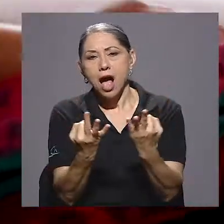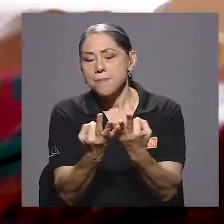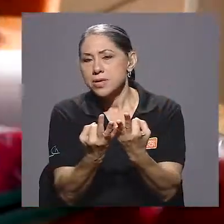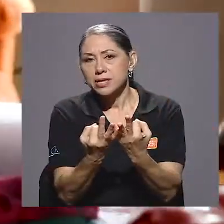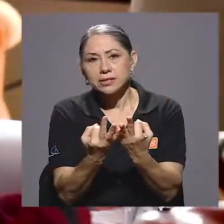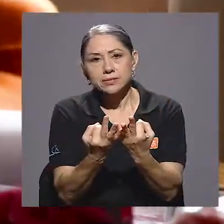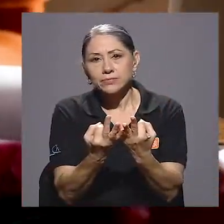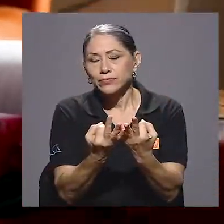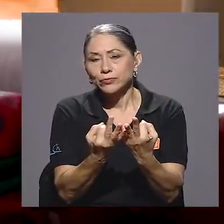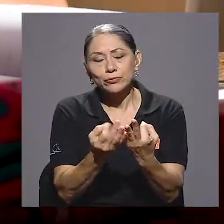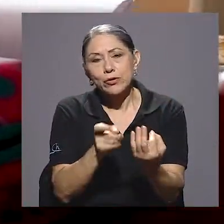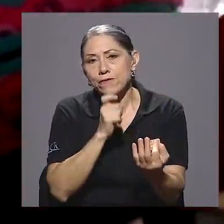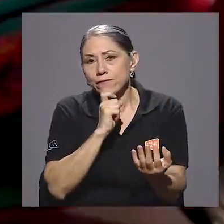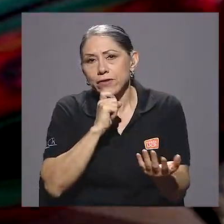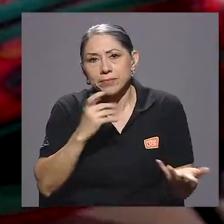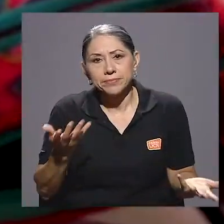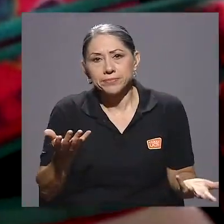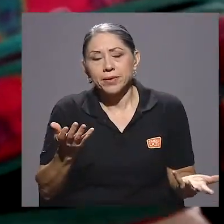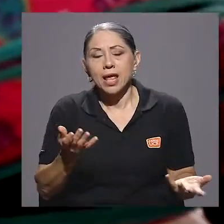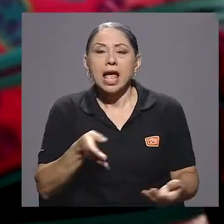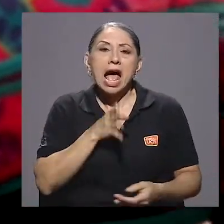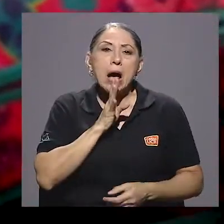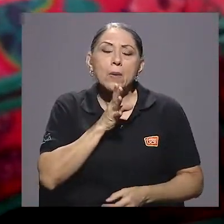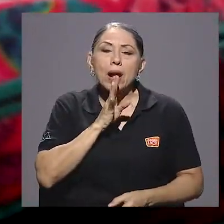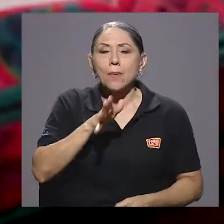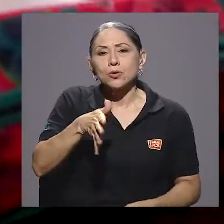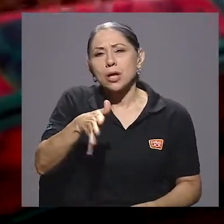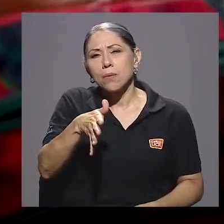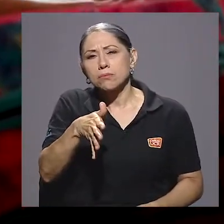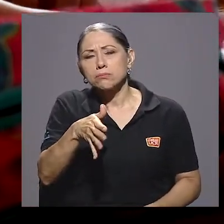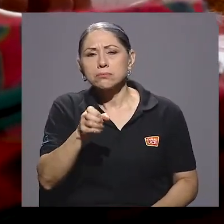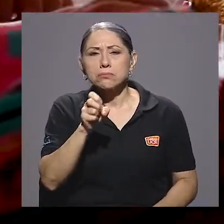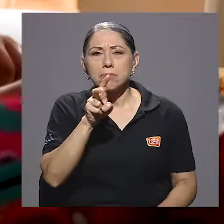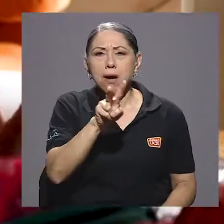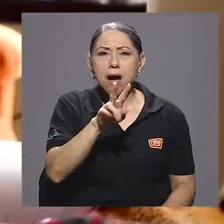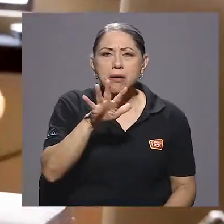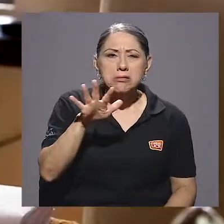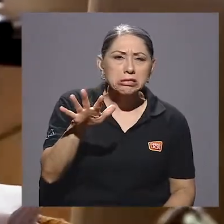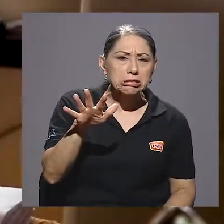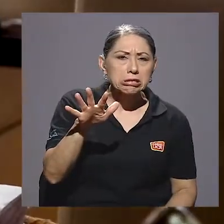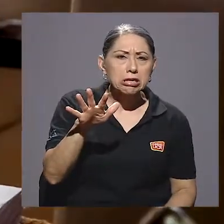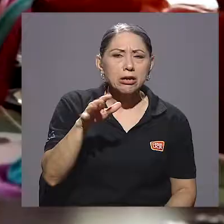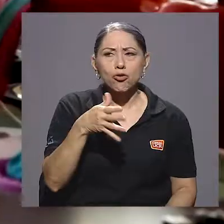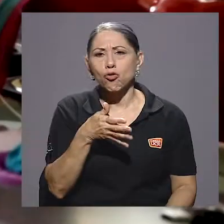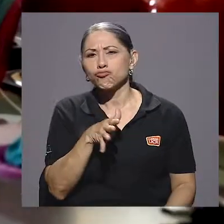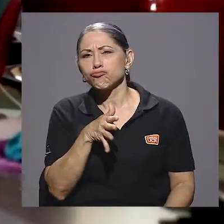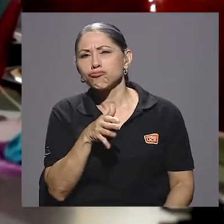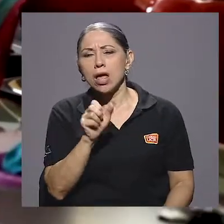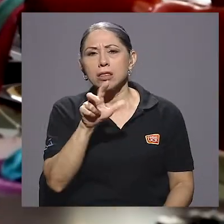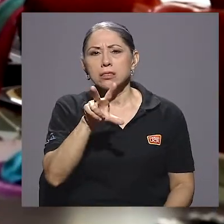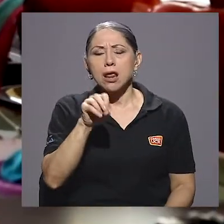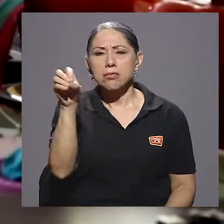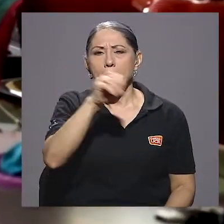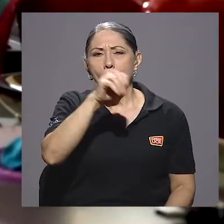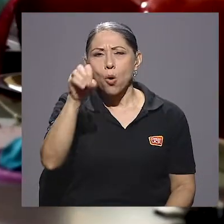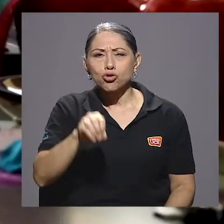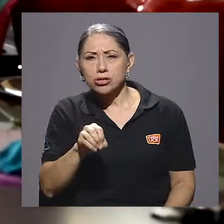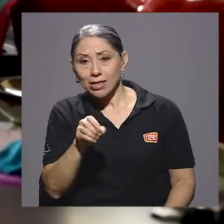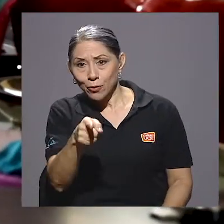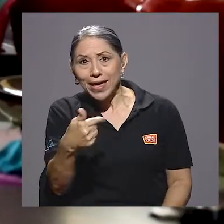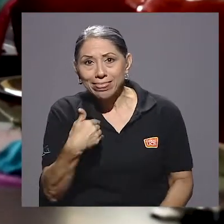familias es muy bajo. Hablamos al menos de un 25 a un 30% a lo